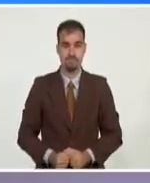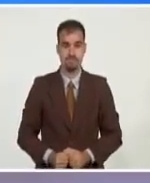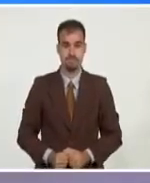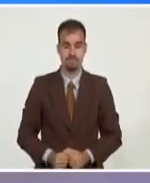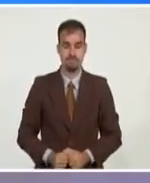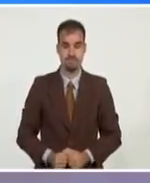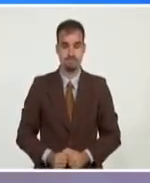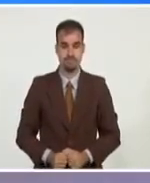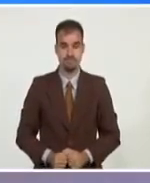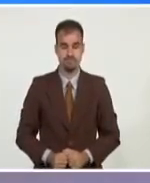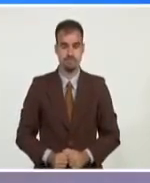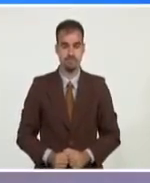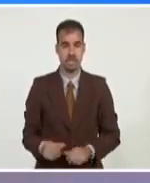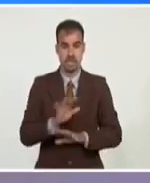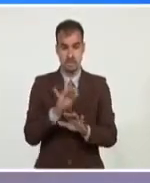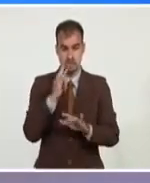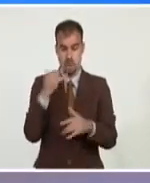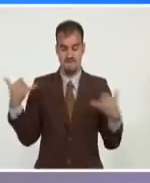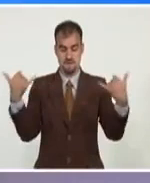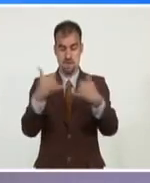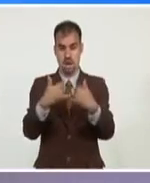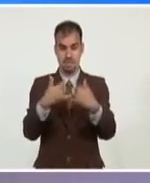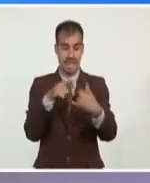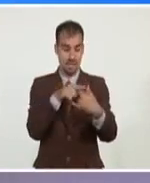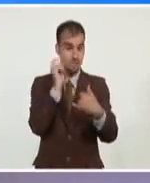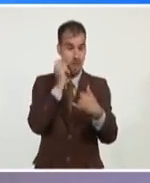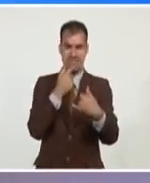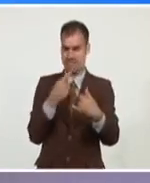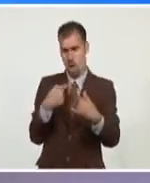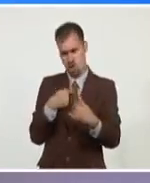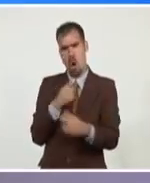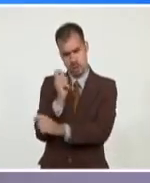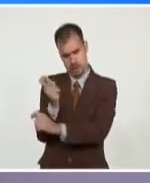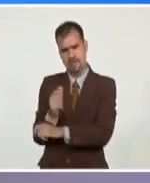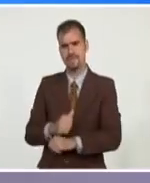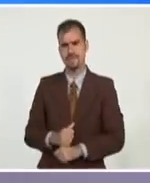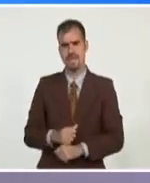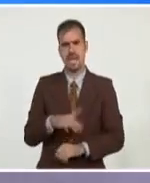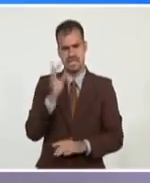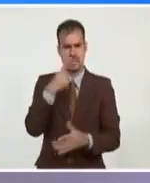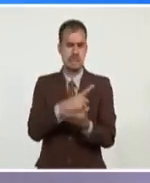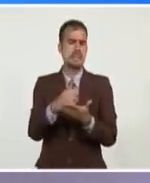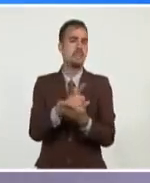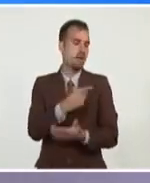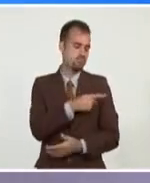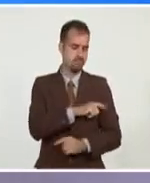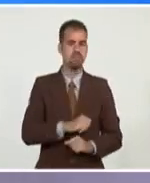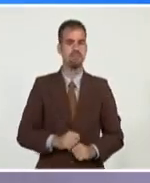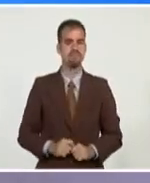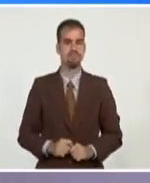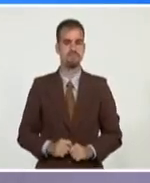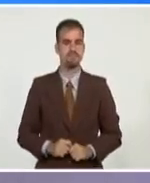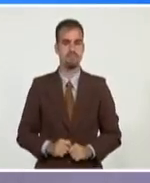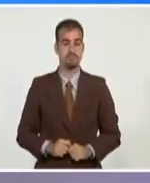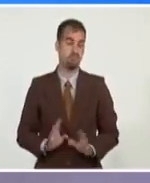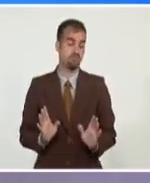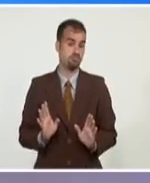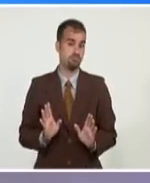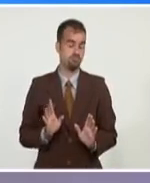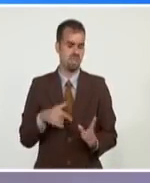dice esta persona, Otero Alcántara, que yo te dirijo, fue de hace algunas semanas realmente, pero ahora está la huelga. La pregunta